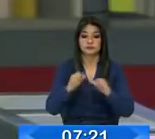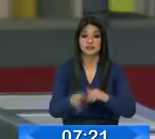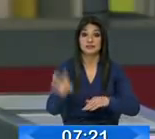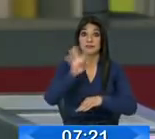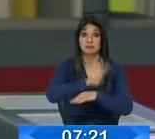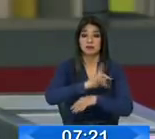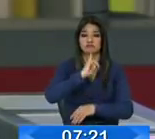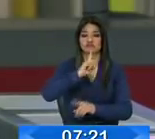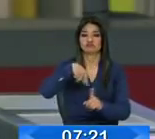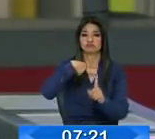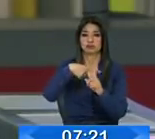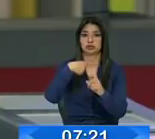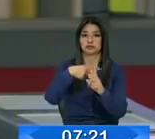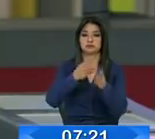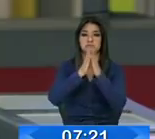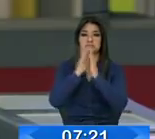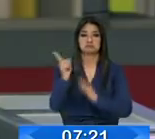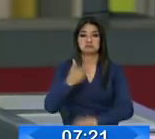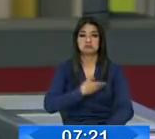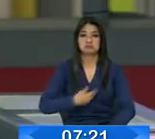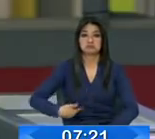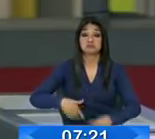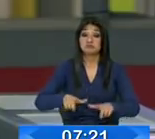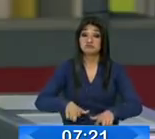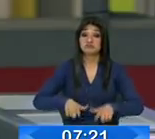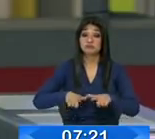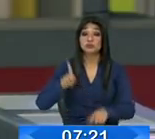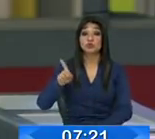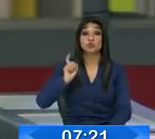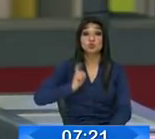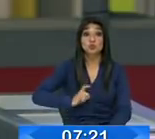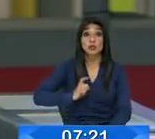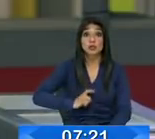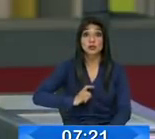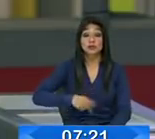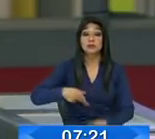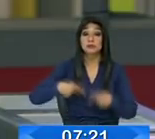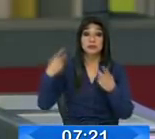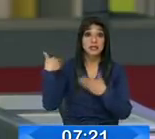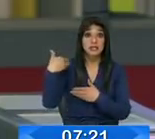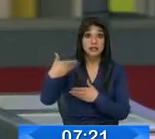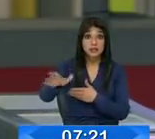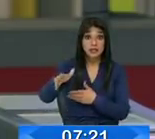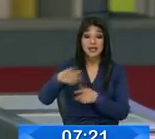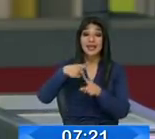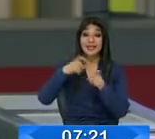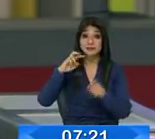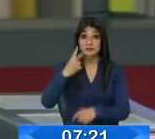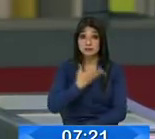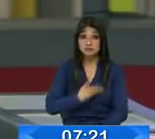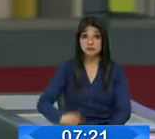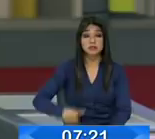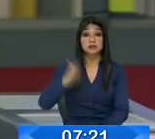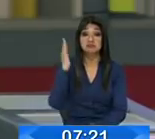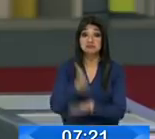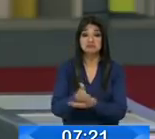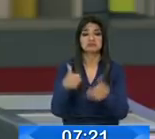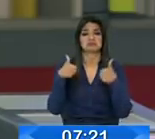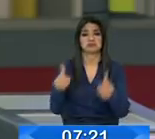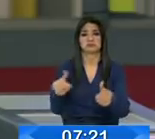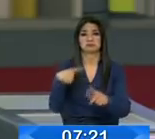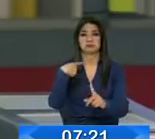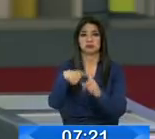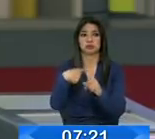como positivo el pedido del presidente Lenín Moreno que se suspenda el pago de su pensión vitalicia como ex vicepresidente, situación que